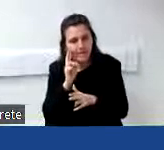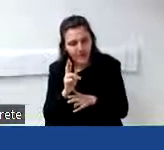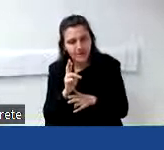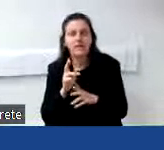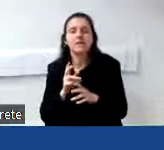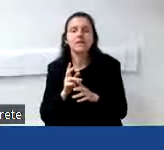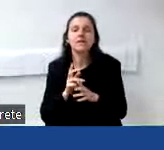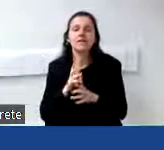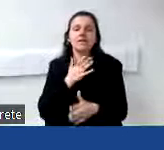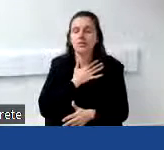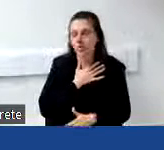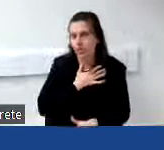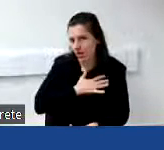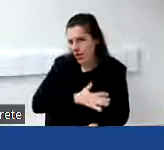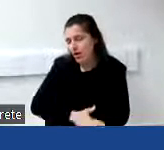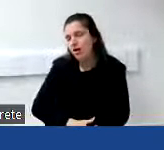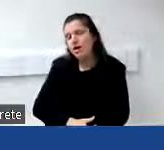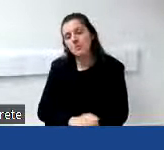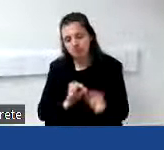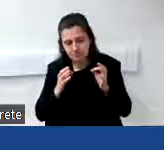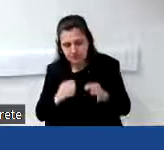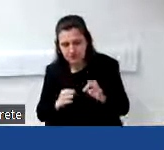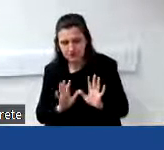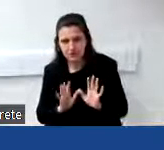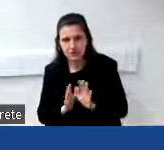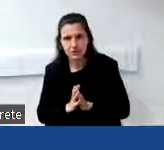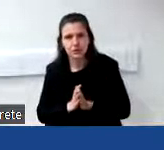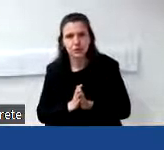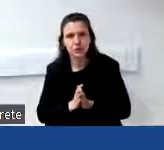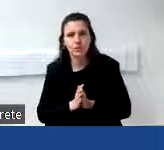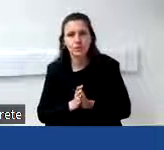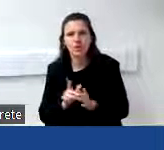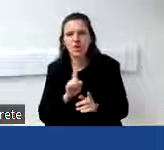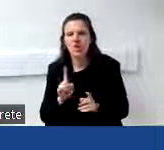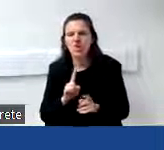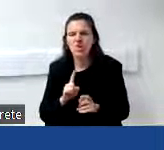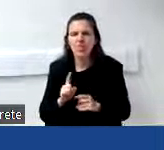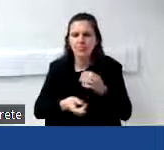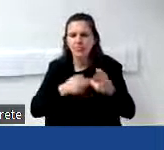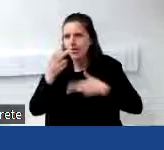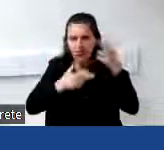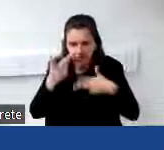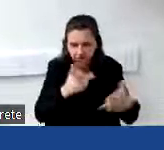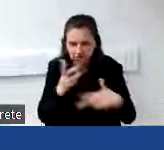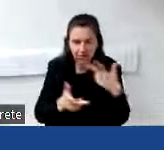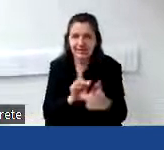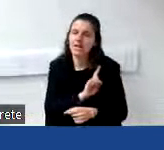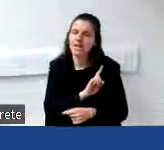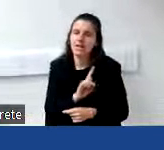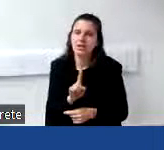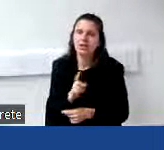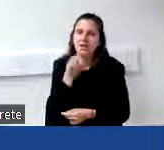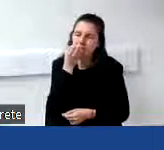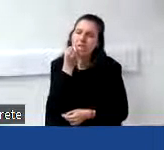saludables, donde haya calma y brinden seguridad, evitando múltiples estímulos. Siempre en estos casos se sugiere